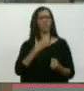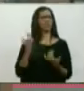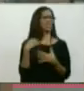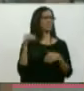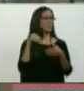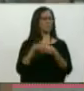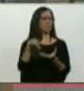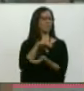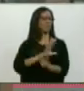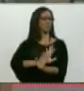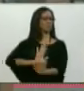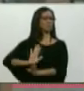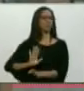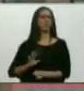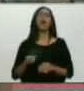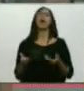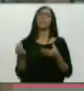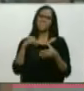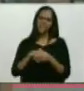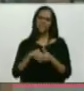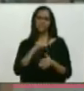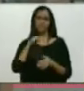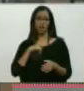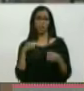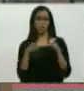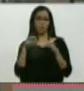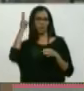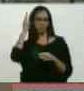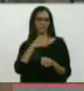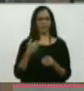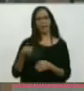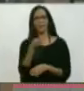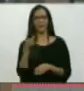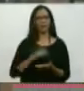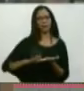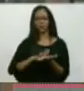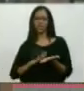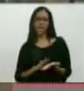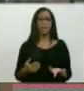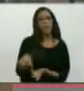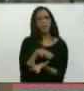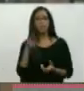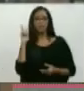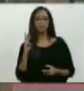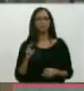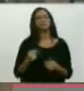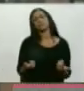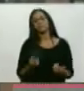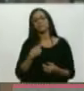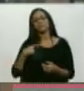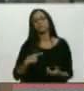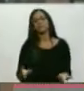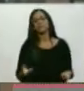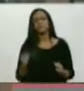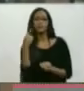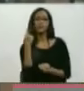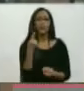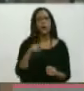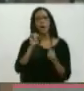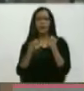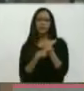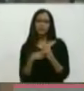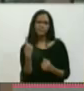en más conflictos. Además, varios miembros del grupo de Lima que querían buscar soluciones para la crisis en Venezuela terminaron dejando solo a